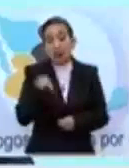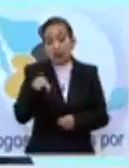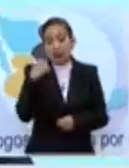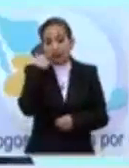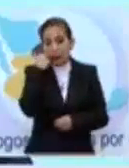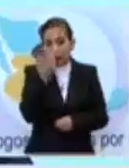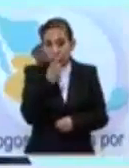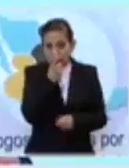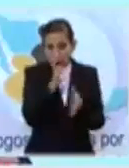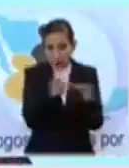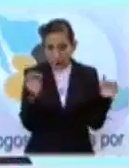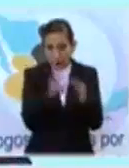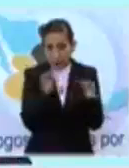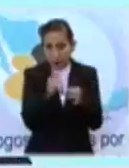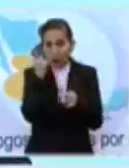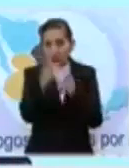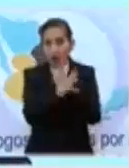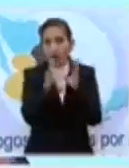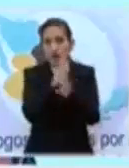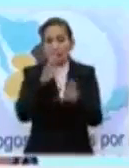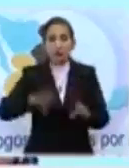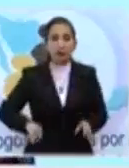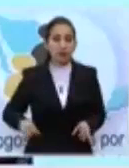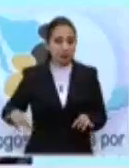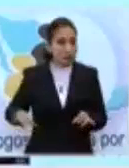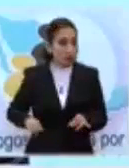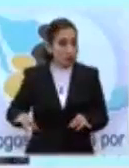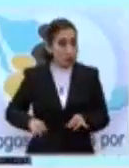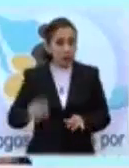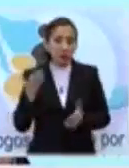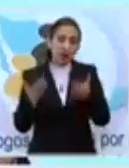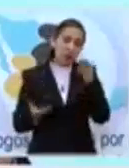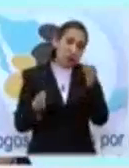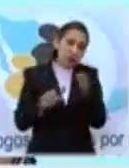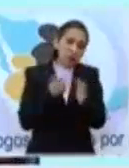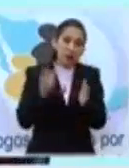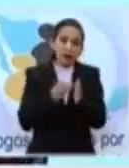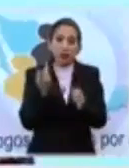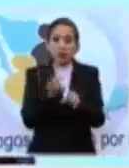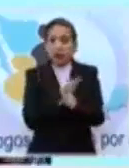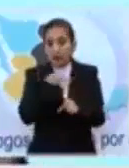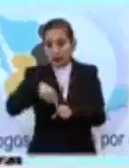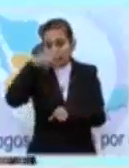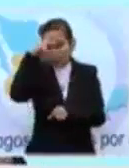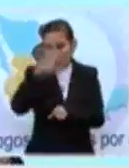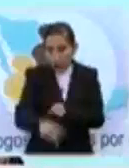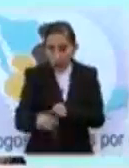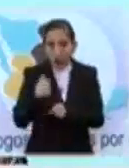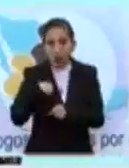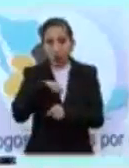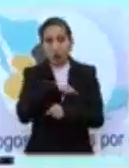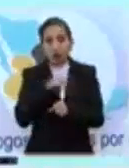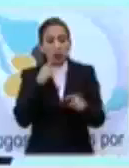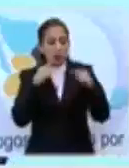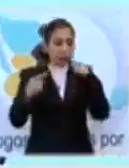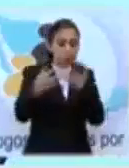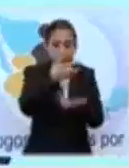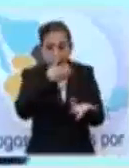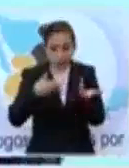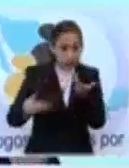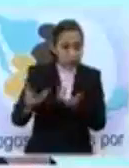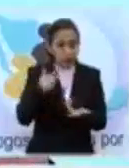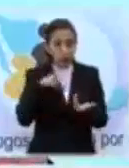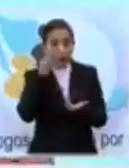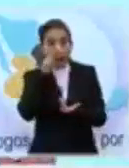quisiera comentar un hecho que es bastante interesante y que muchas veces sucede cuando estamos en México, estamos envueltos en una discusión que a veces no nos permite